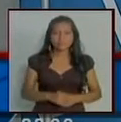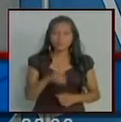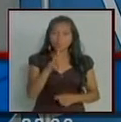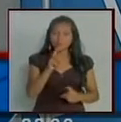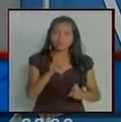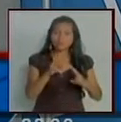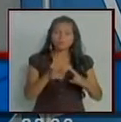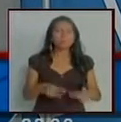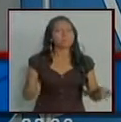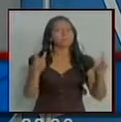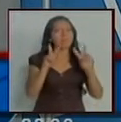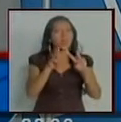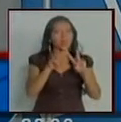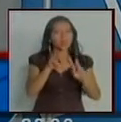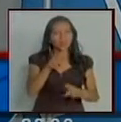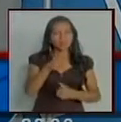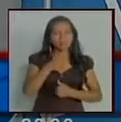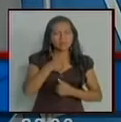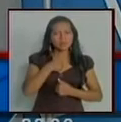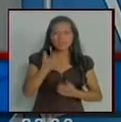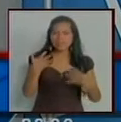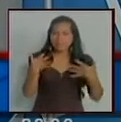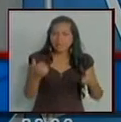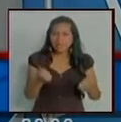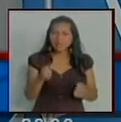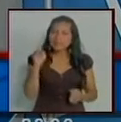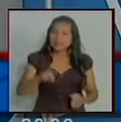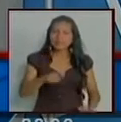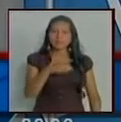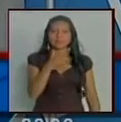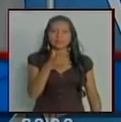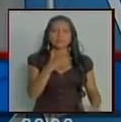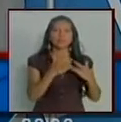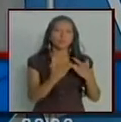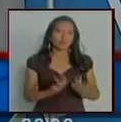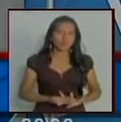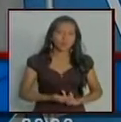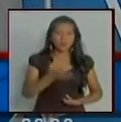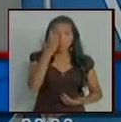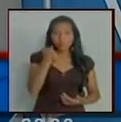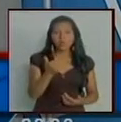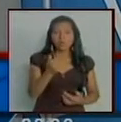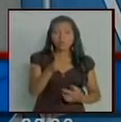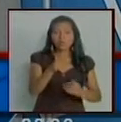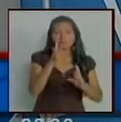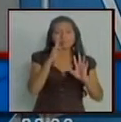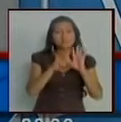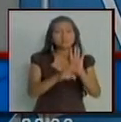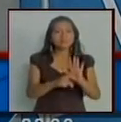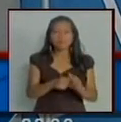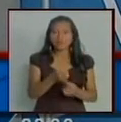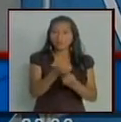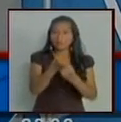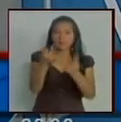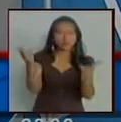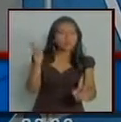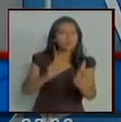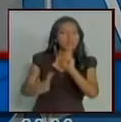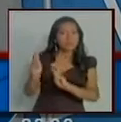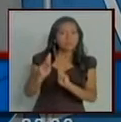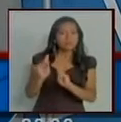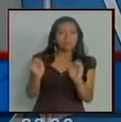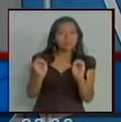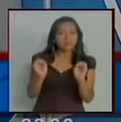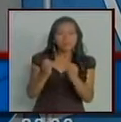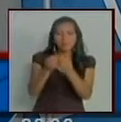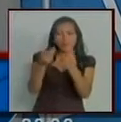Valórela, valore ese don, siéntalo con el corazón. Porque hay muchas personas que no lo tienen. Hay muchas personas que